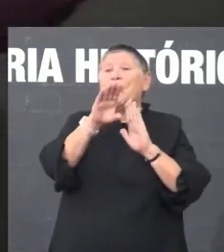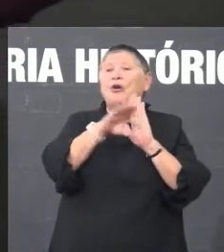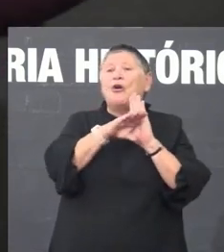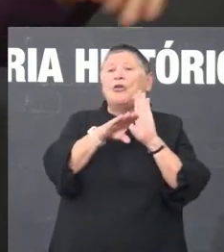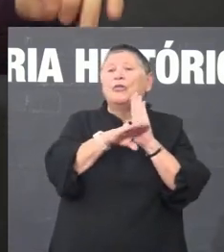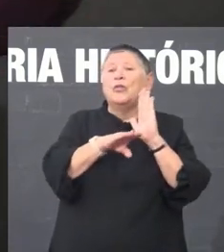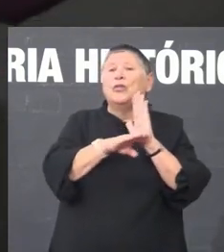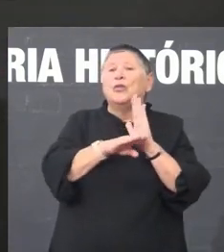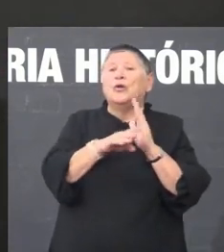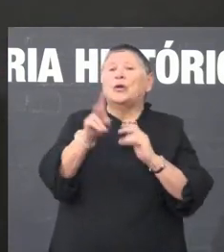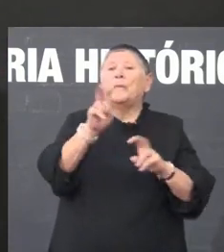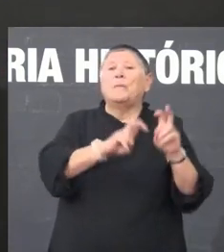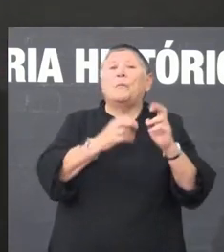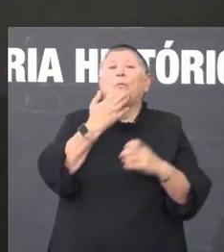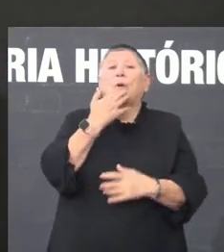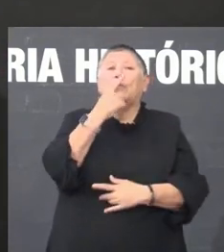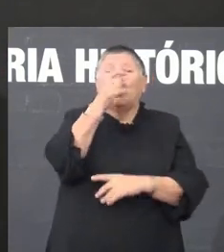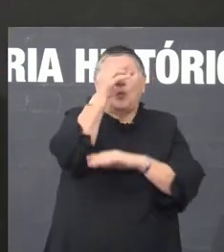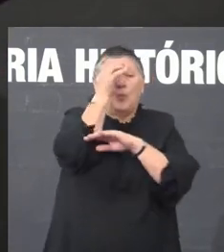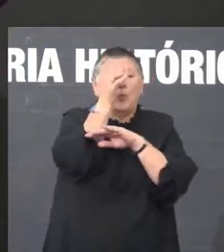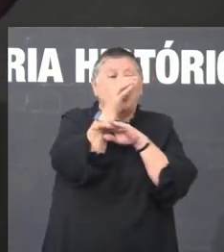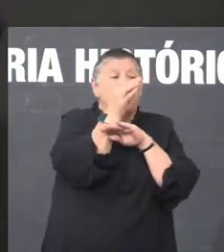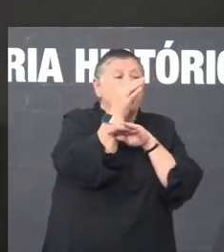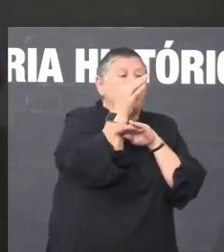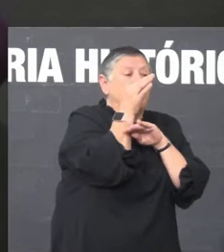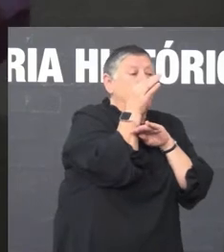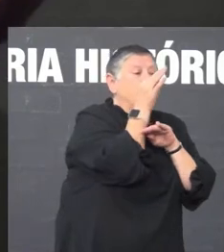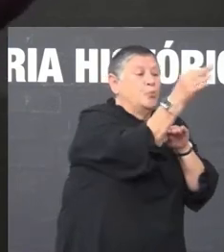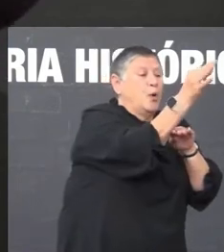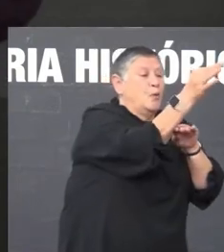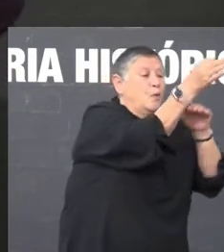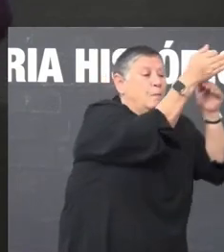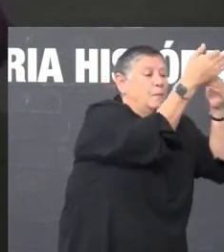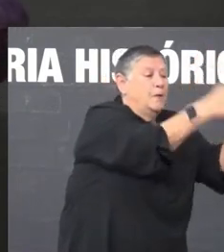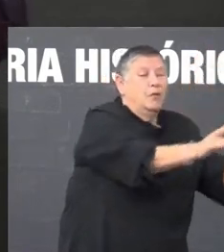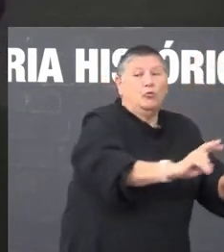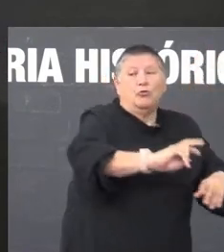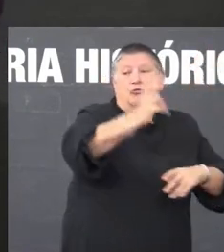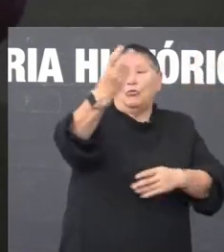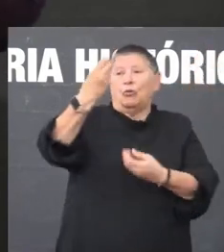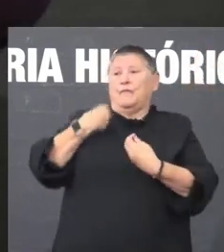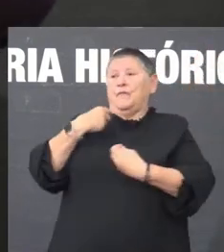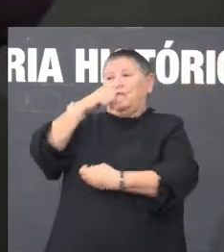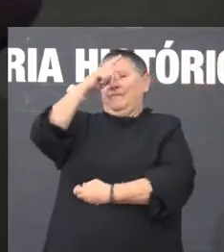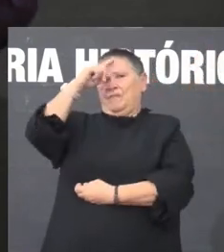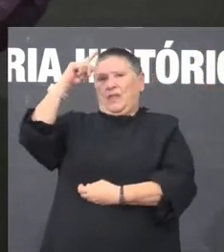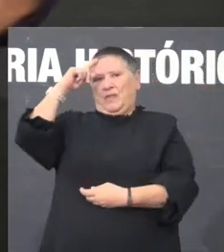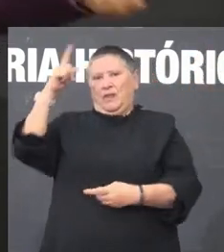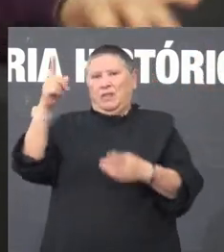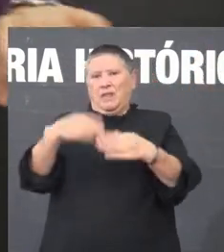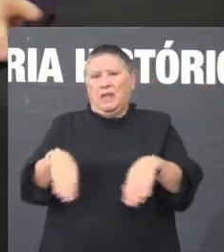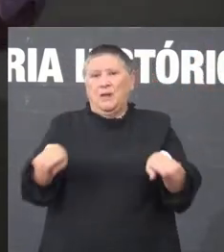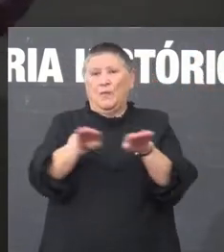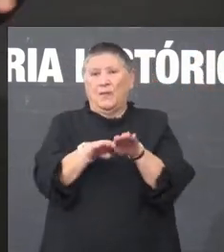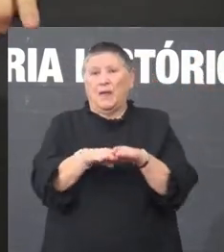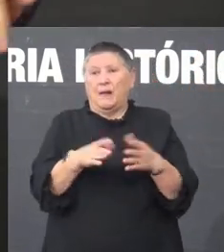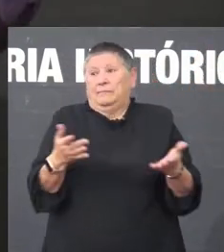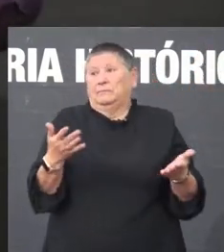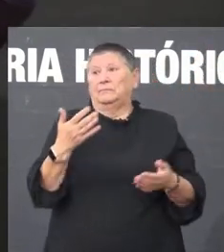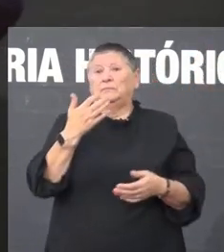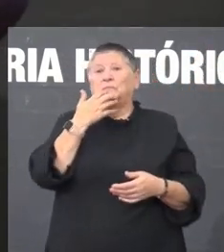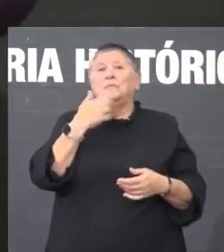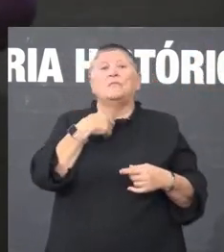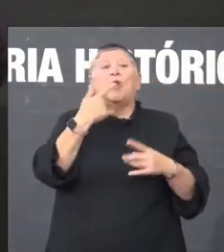¿no? Al que vive en un pueblo ahí perdido en no sé dónde y el que está en Madrid. O sea, sin, perdido, digo, en Castilla, ¿eh? Para que